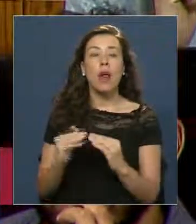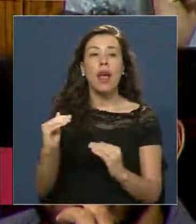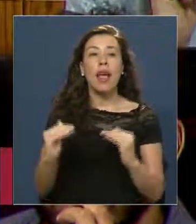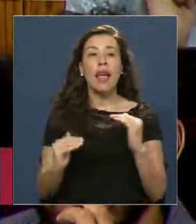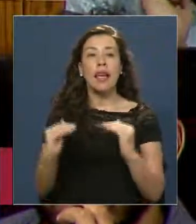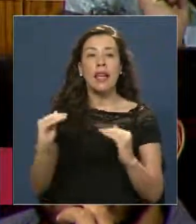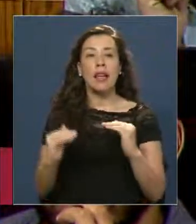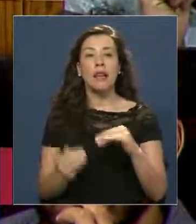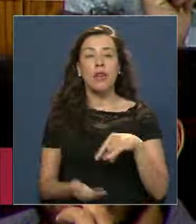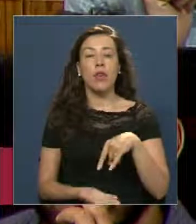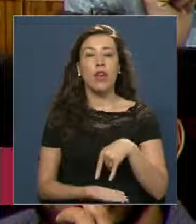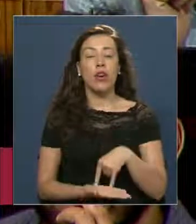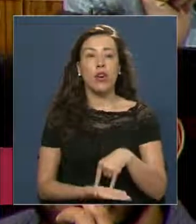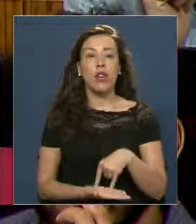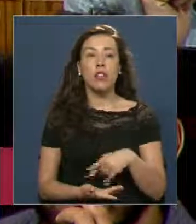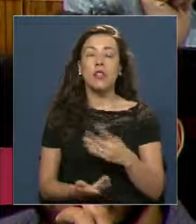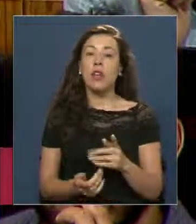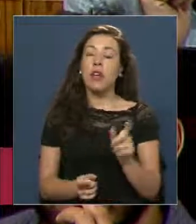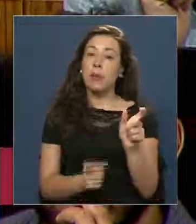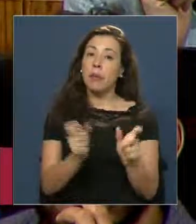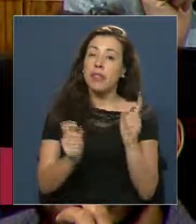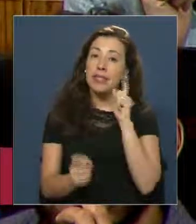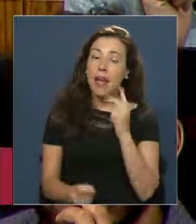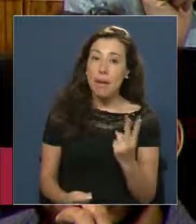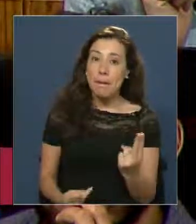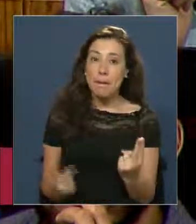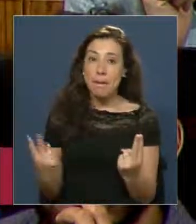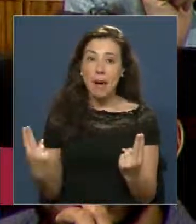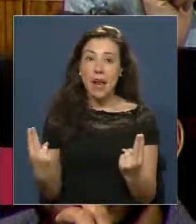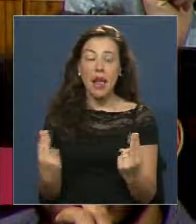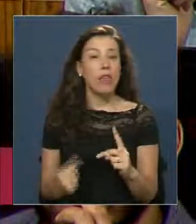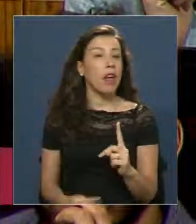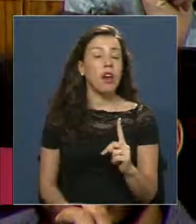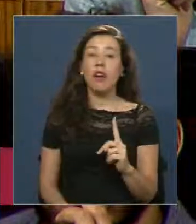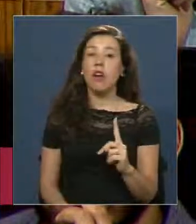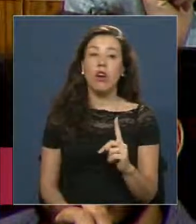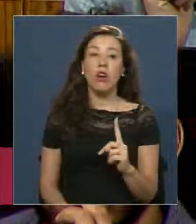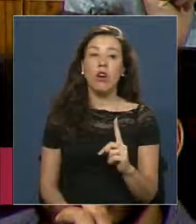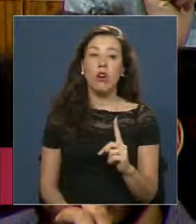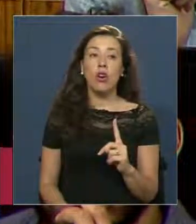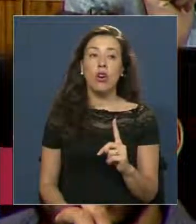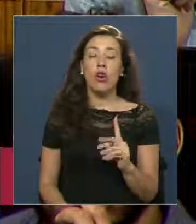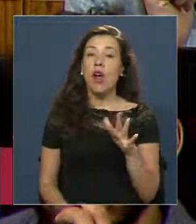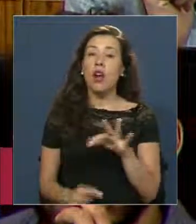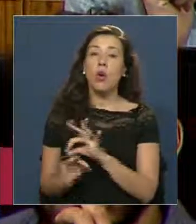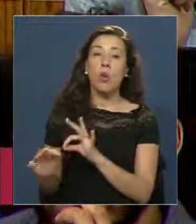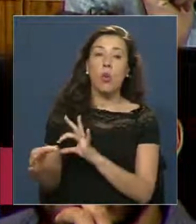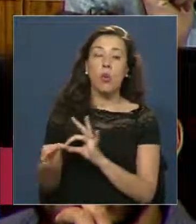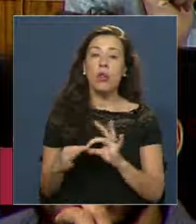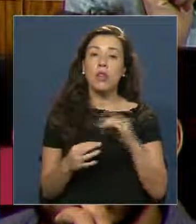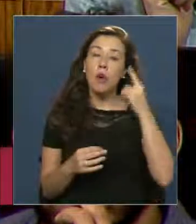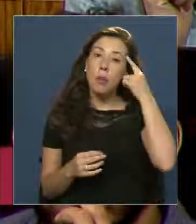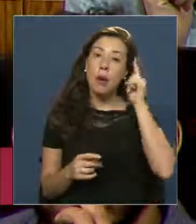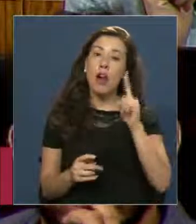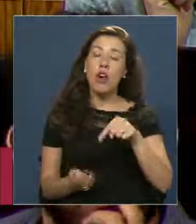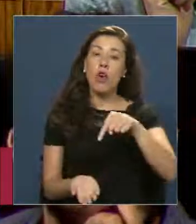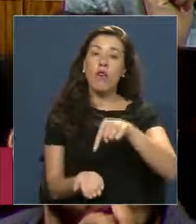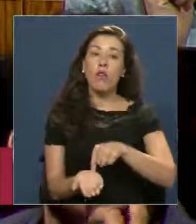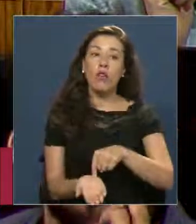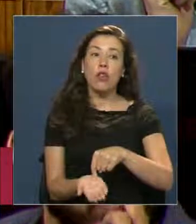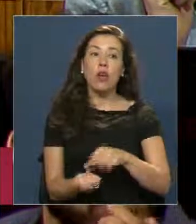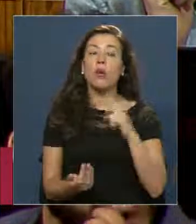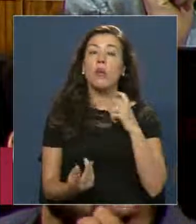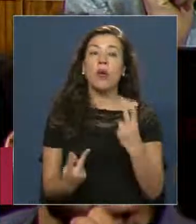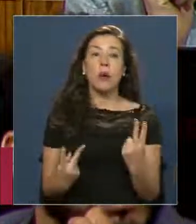del Congreso. Por lo tanto, las personas que están pareadas no tienen ninguna excusa para no emitir su voto, porque el